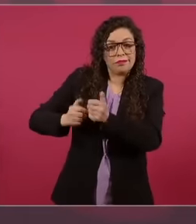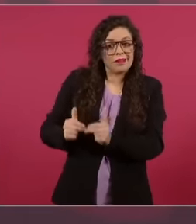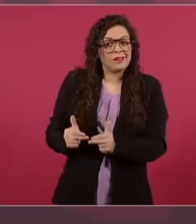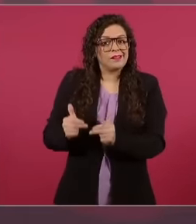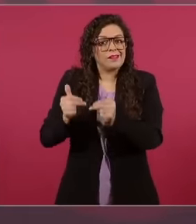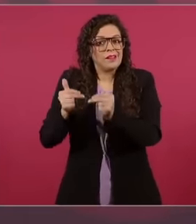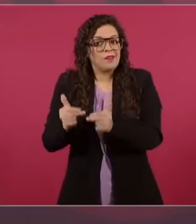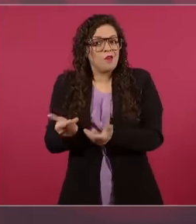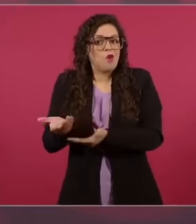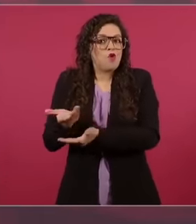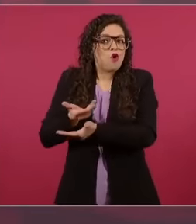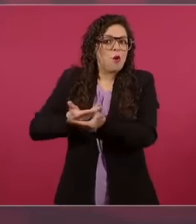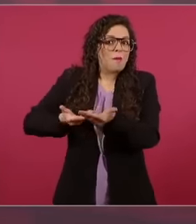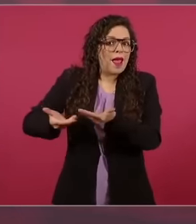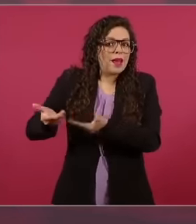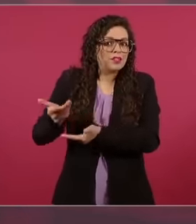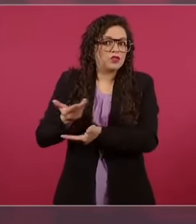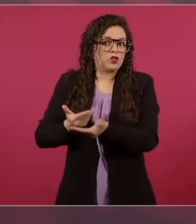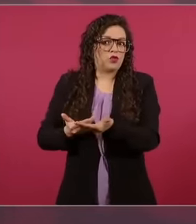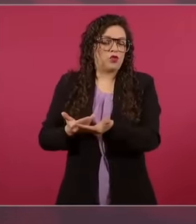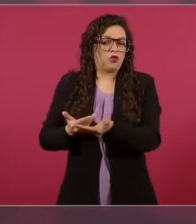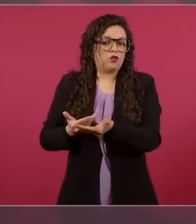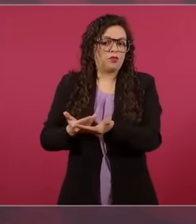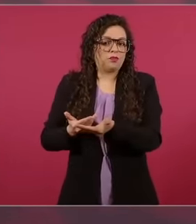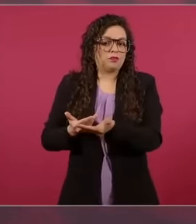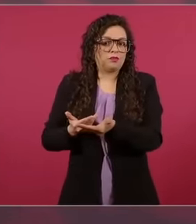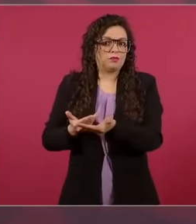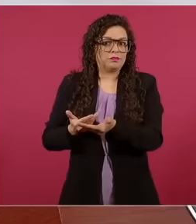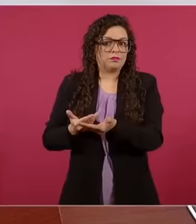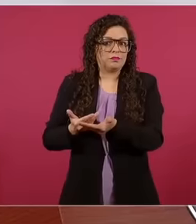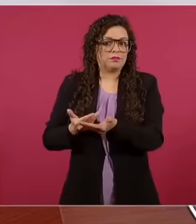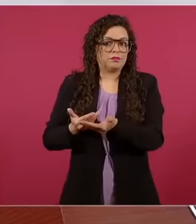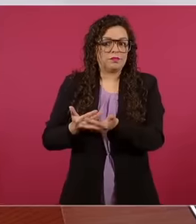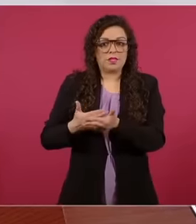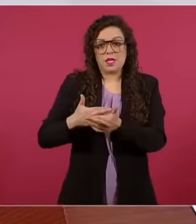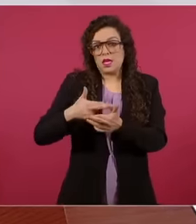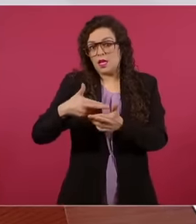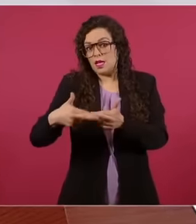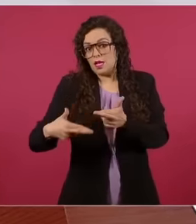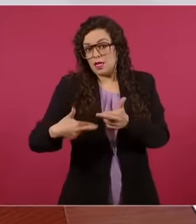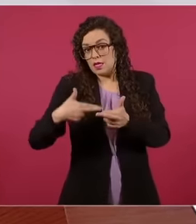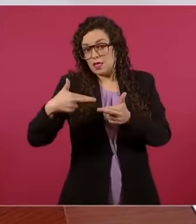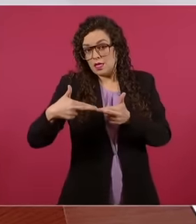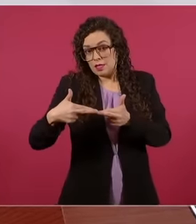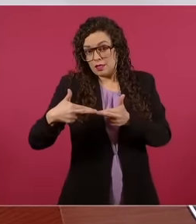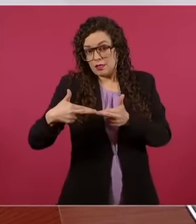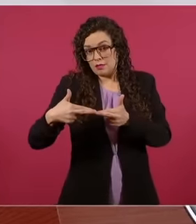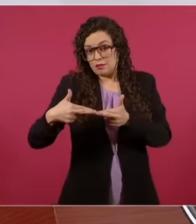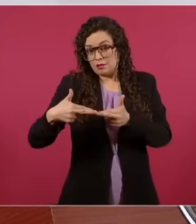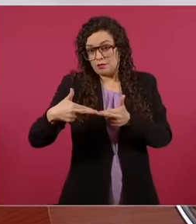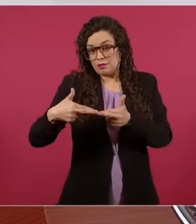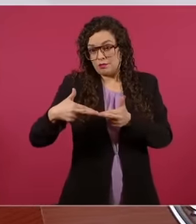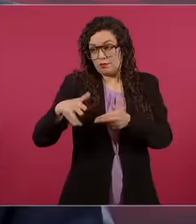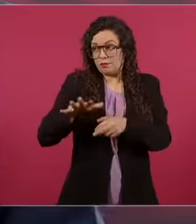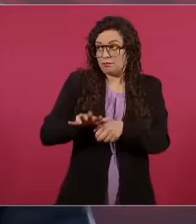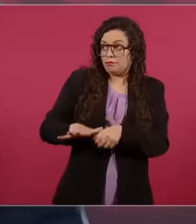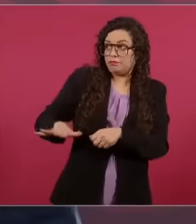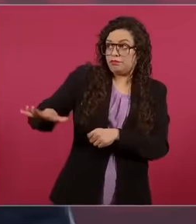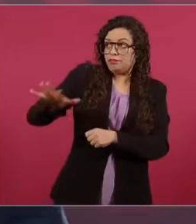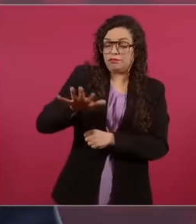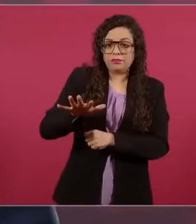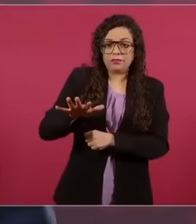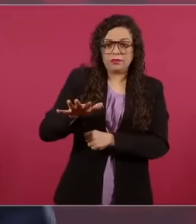porque se fortalece la región frente al avance de otras regiones en el